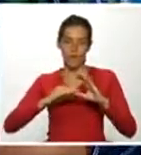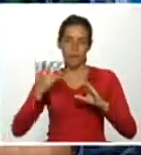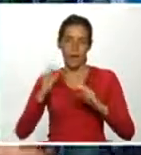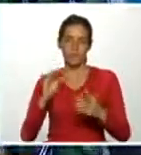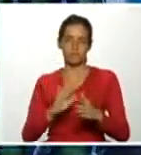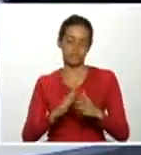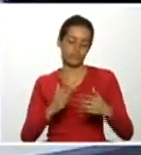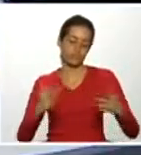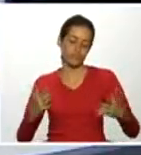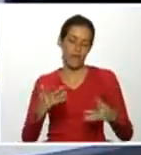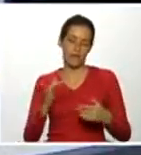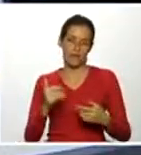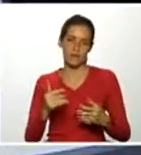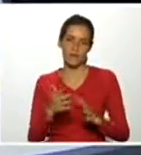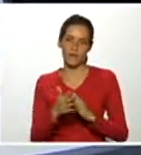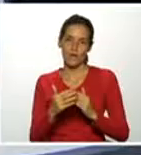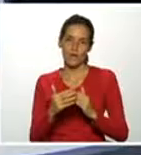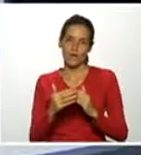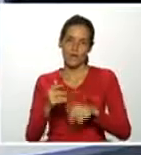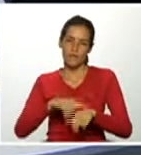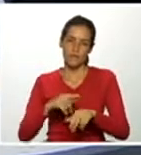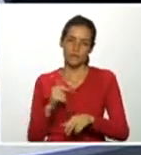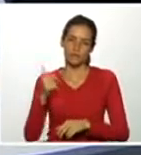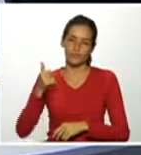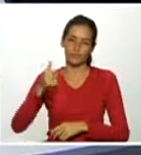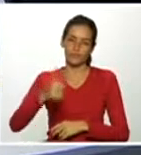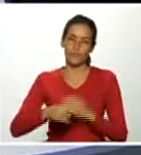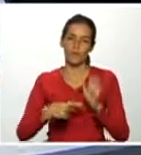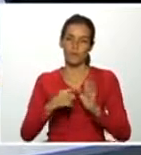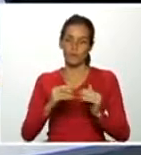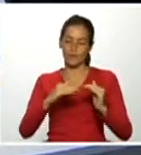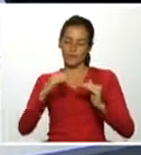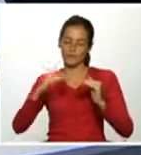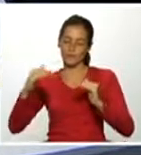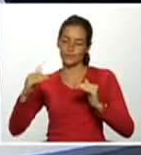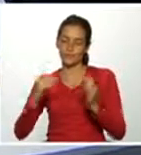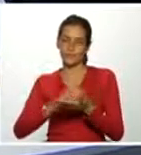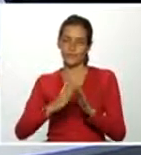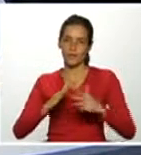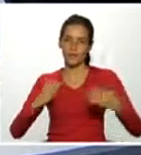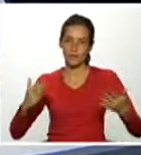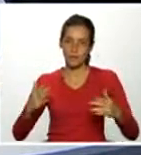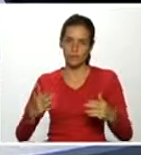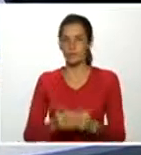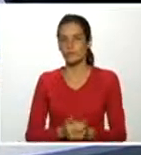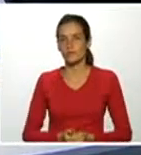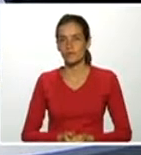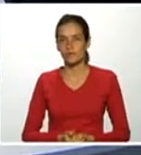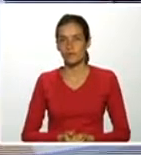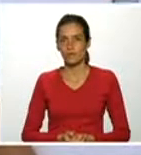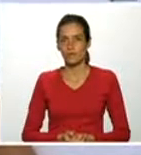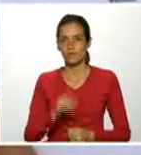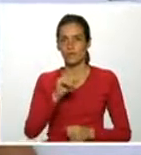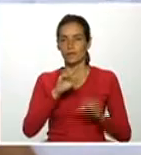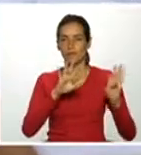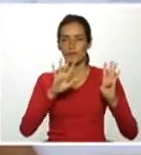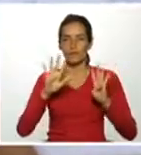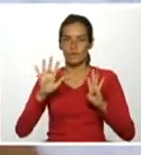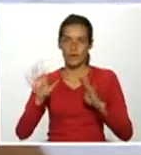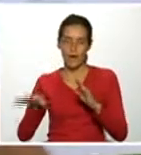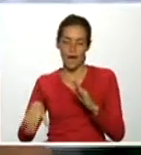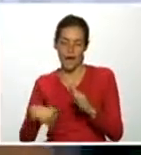Hay una línea de tiempo, ¿no?, expresada en el folleto desde el año